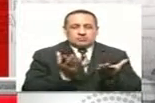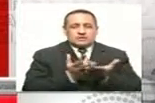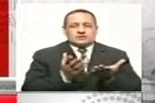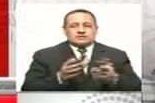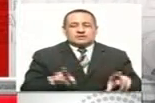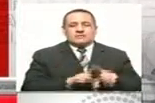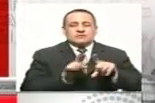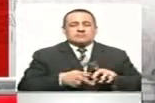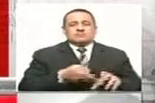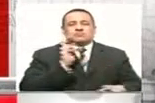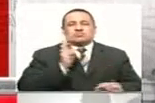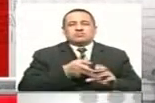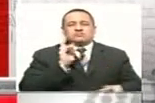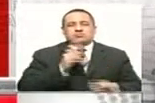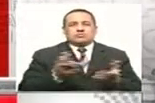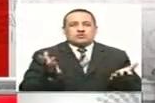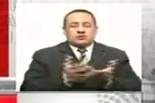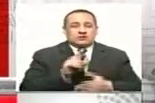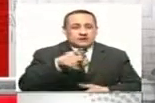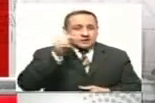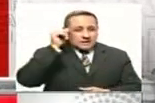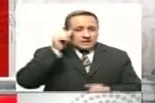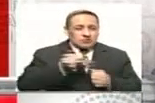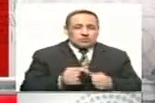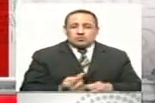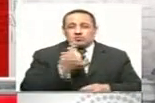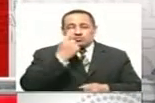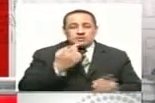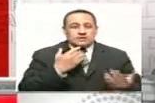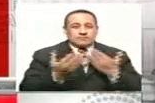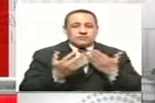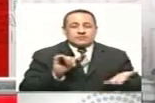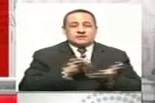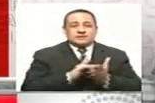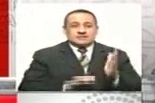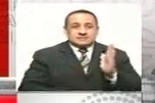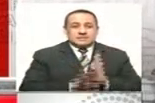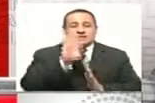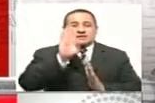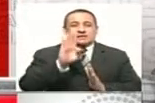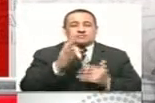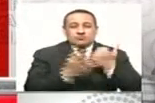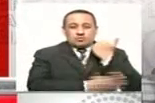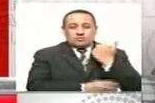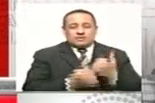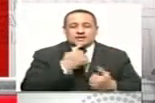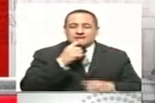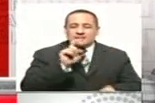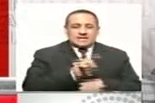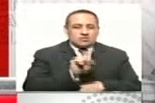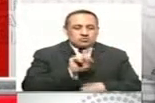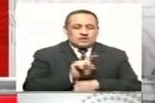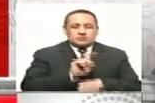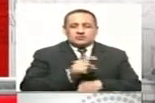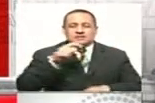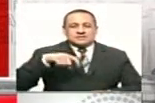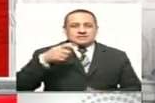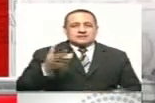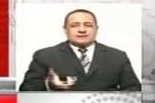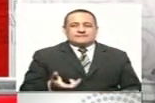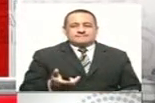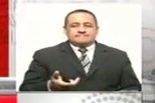han desertado. Recuerde, la única forma de salir de la pobreza es con la educación, señora presidenta del Consejo de